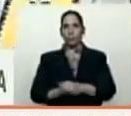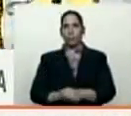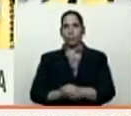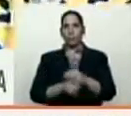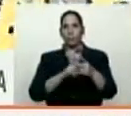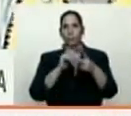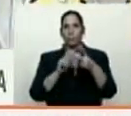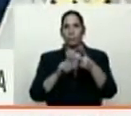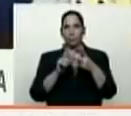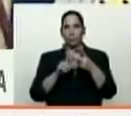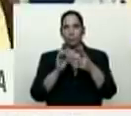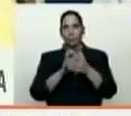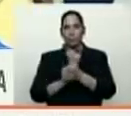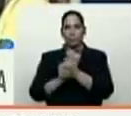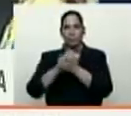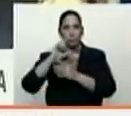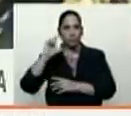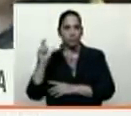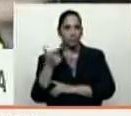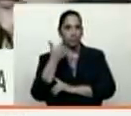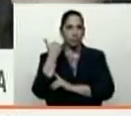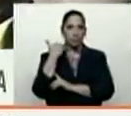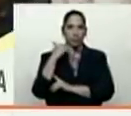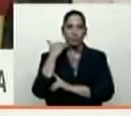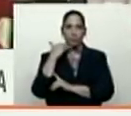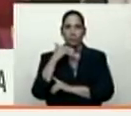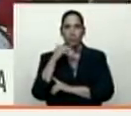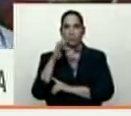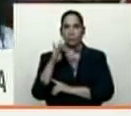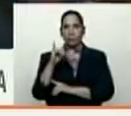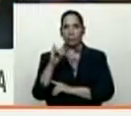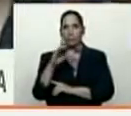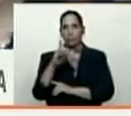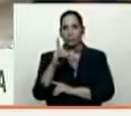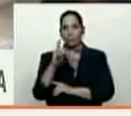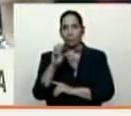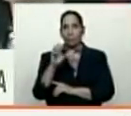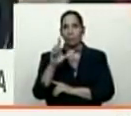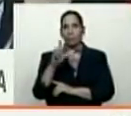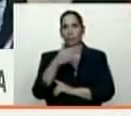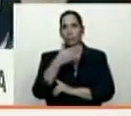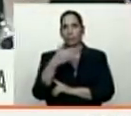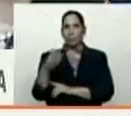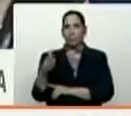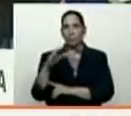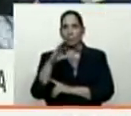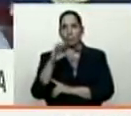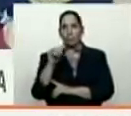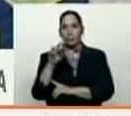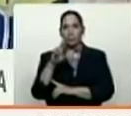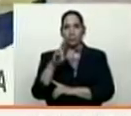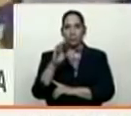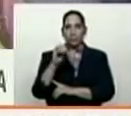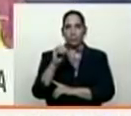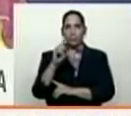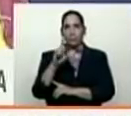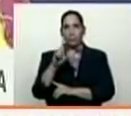compañera Gladys, Fidel, Carolis, Tania tiene algunos problemas que estaba